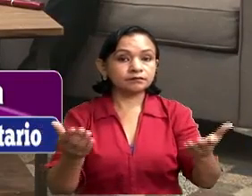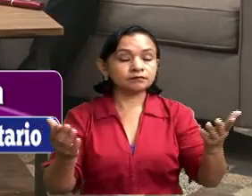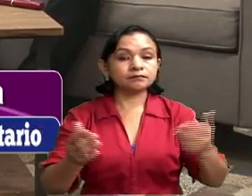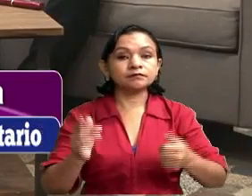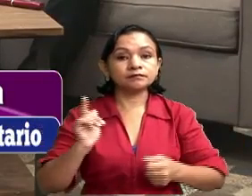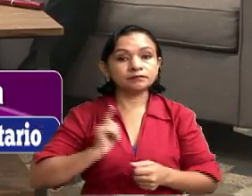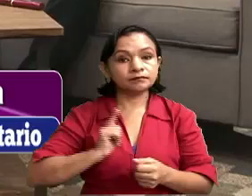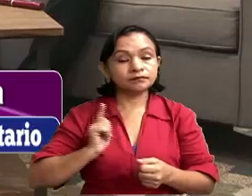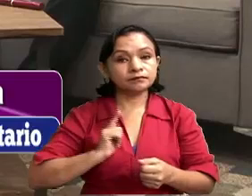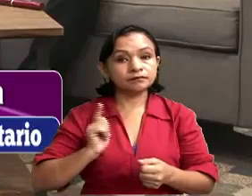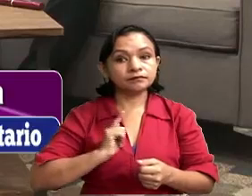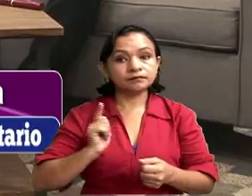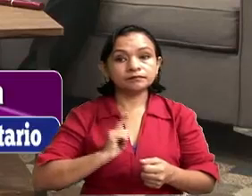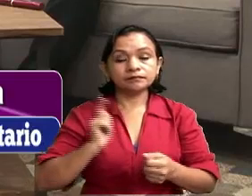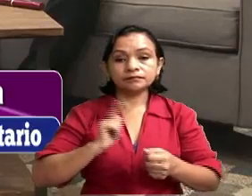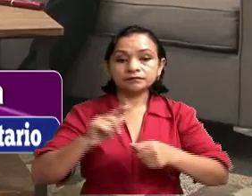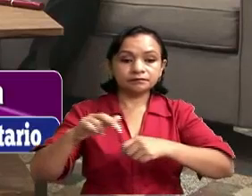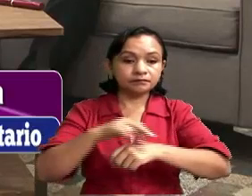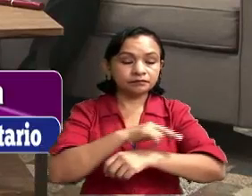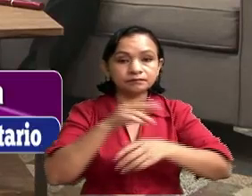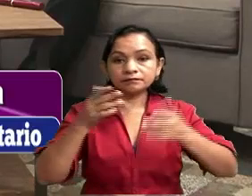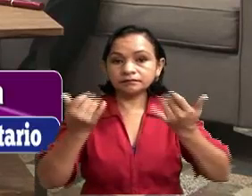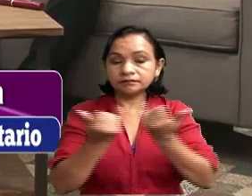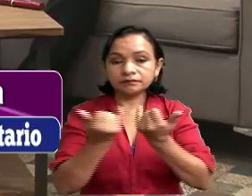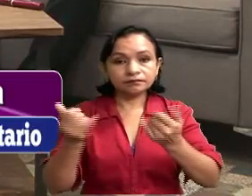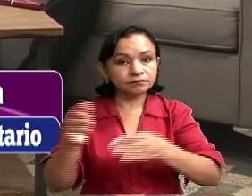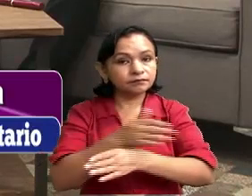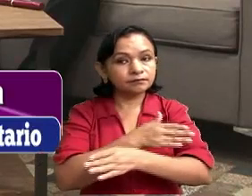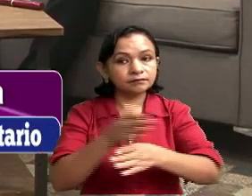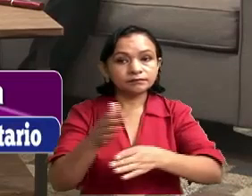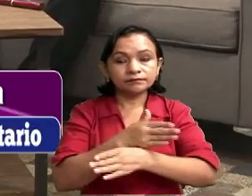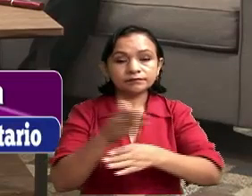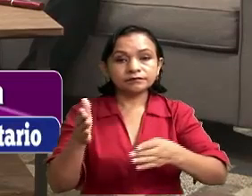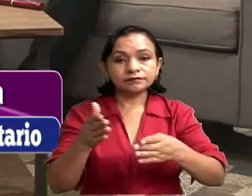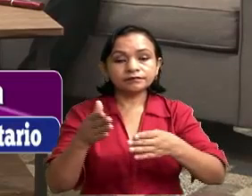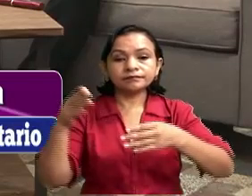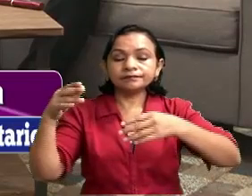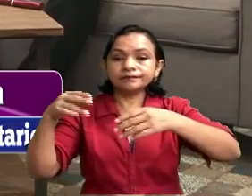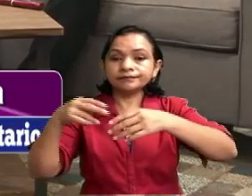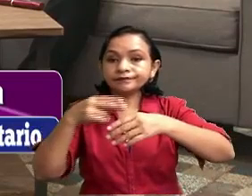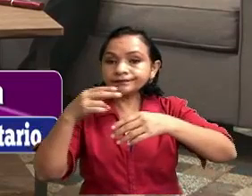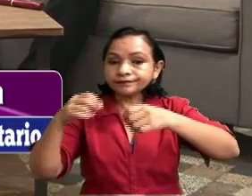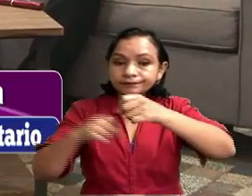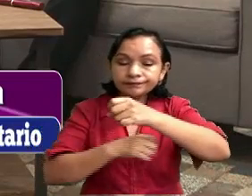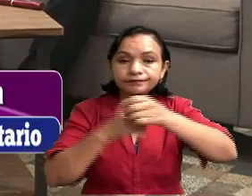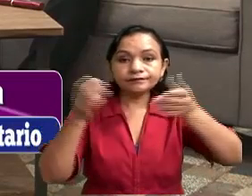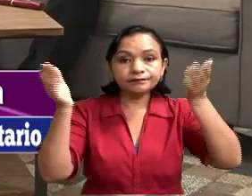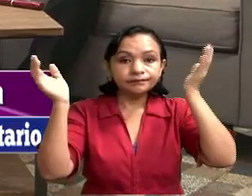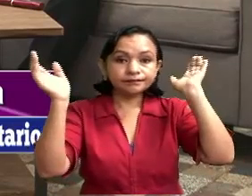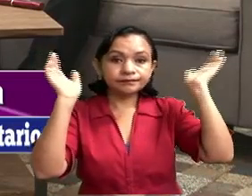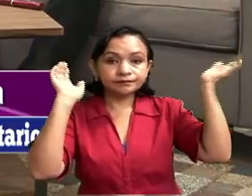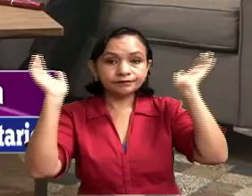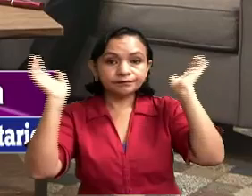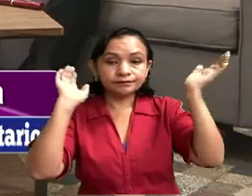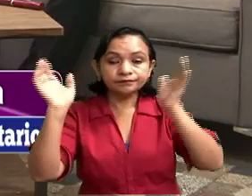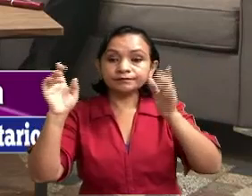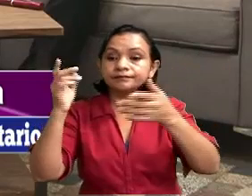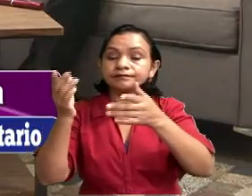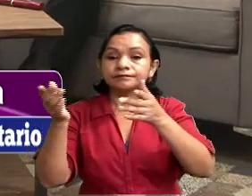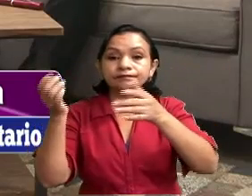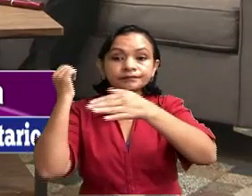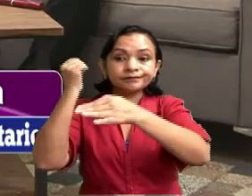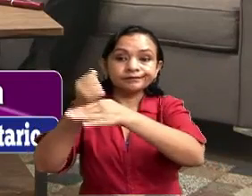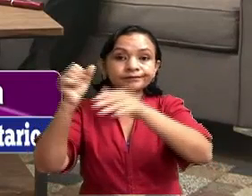tiene andenes, parques, puentes peatonales, mercados, rastros, cementerios, o